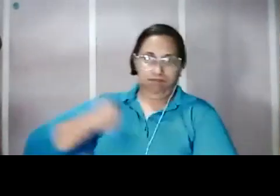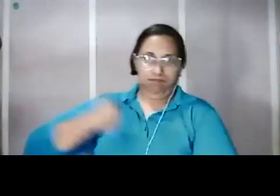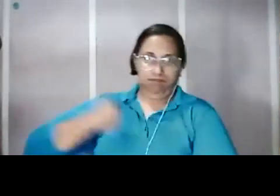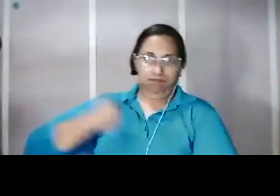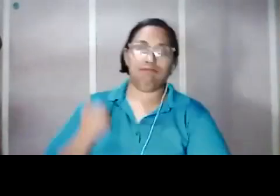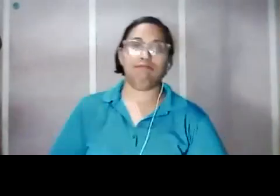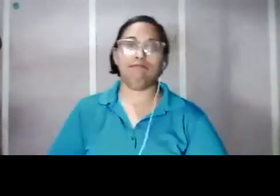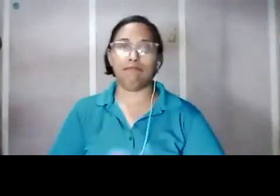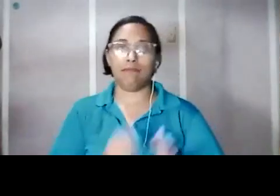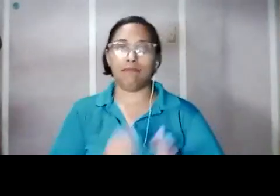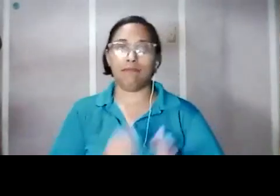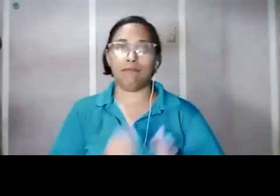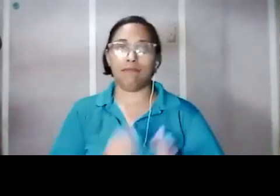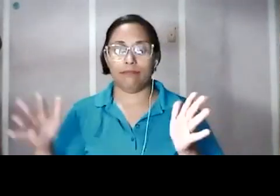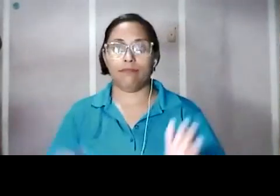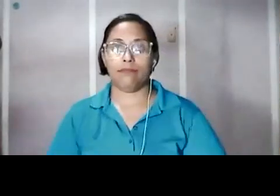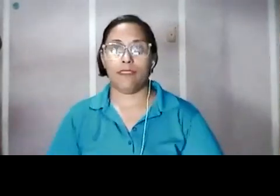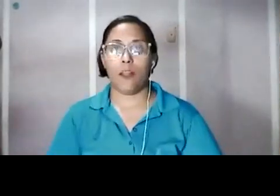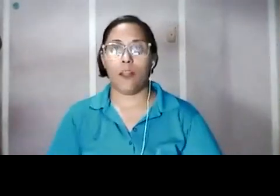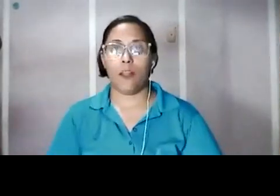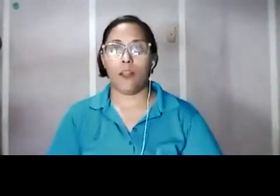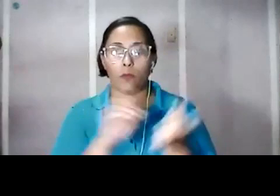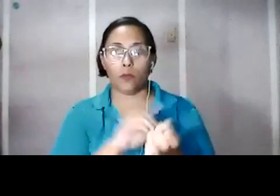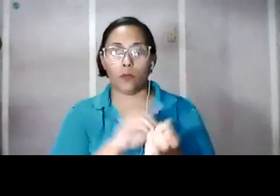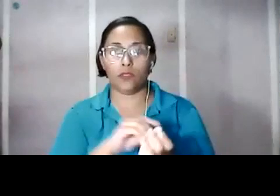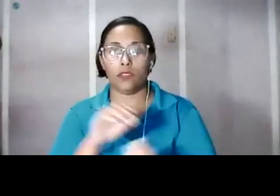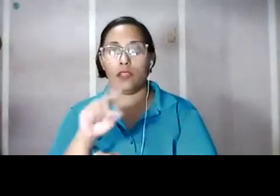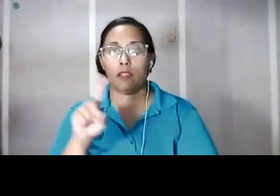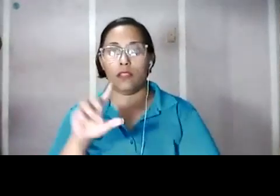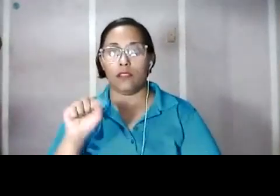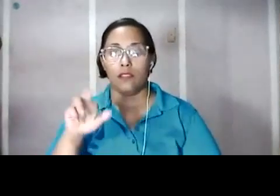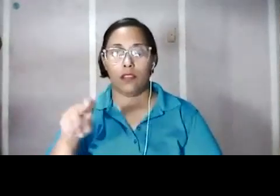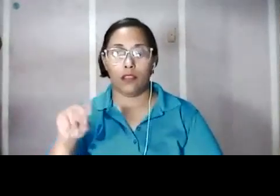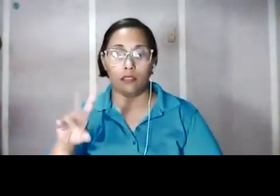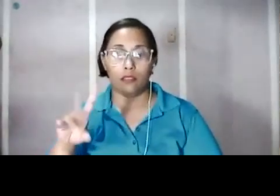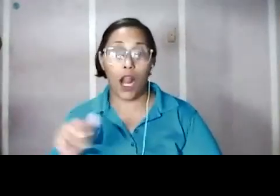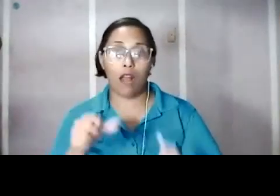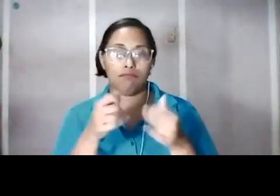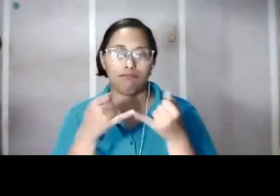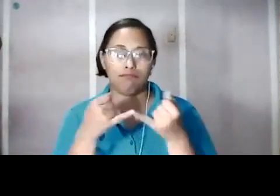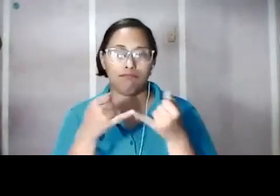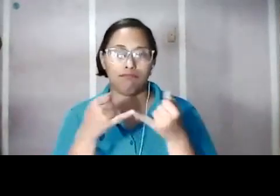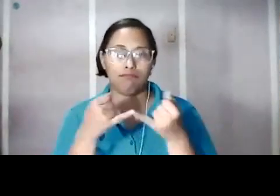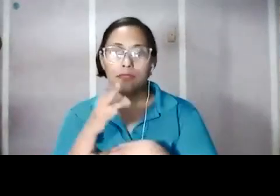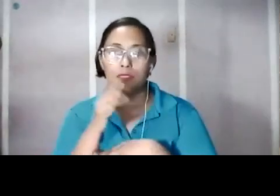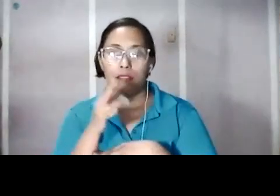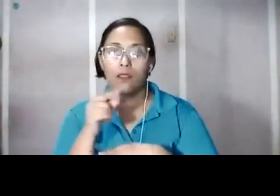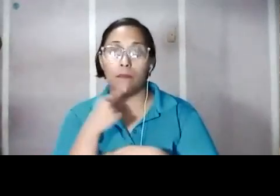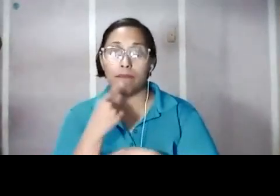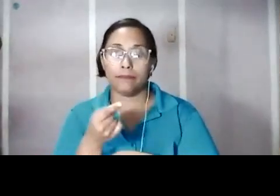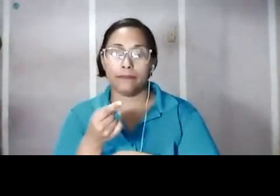Etcétera. Comenta la doctora Sandra Enríquez en esa misma línea que usted está hablando,